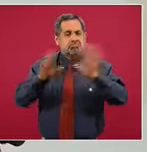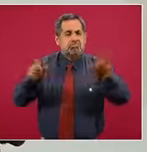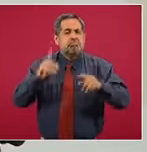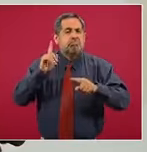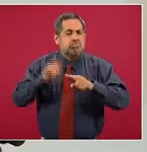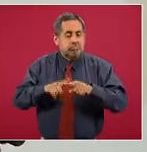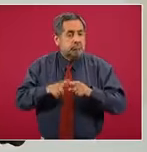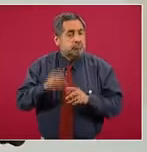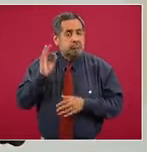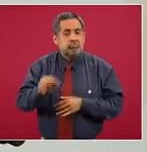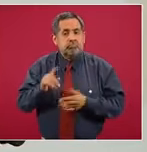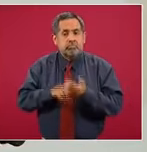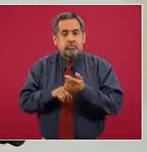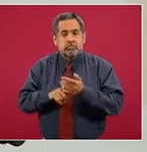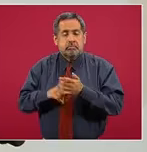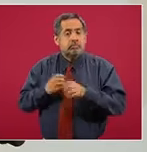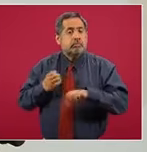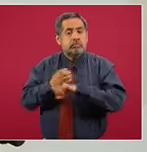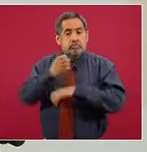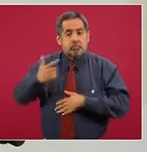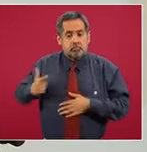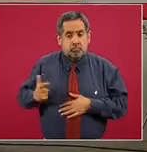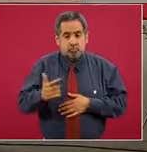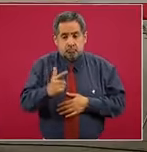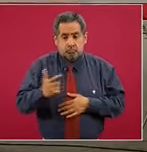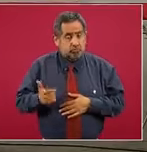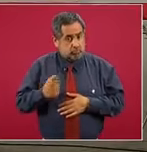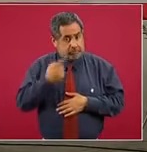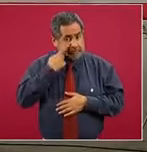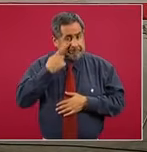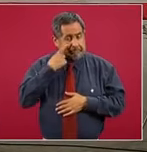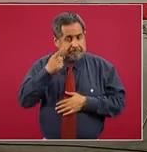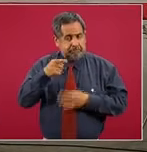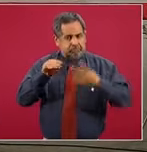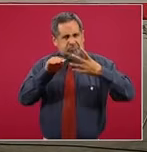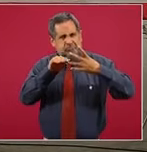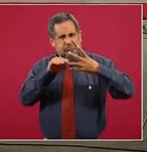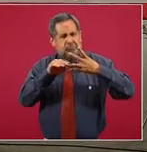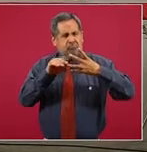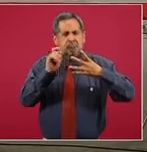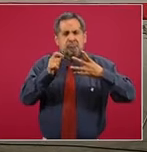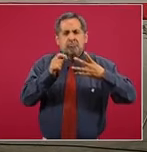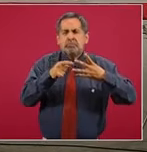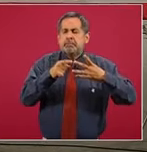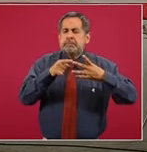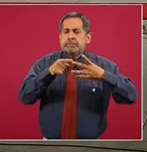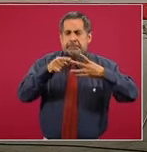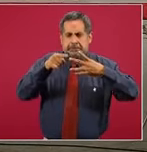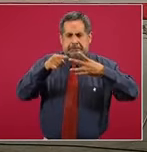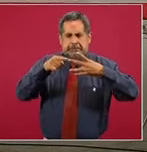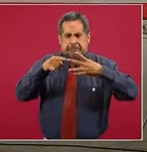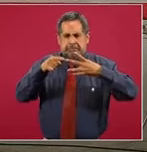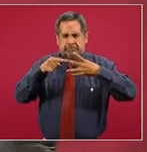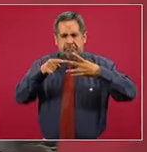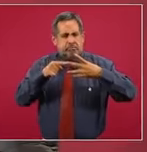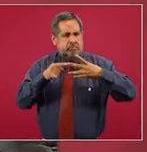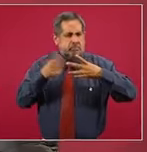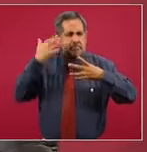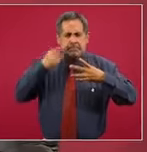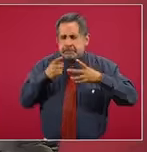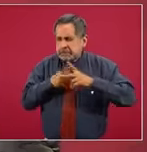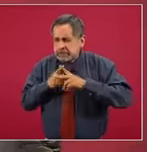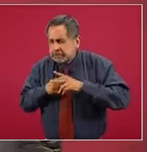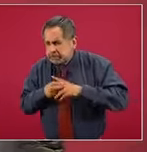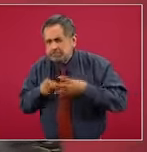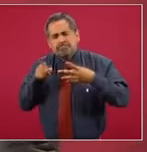transparente y correcta el Estado de Guanajuato, cuando en el nivel de riesgo que se les